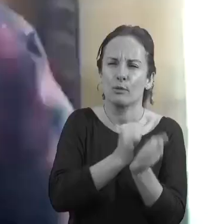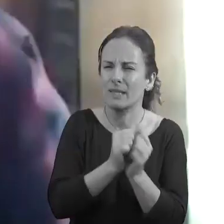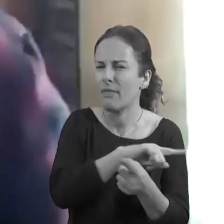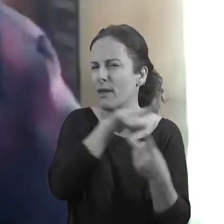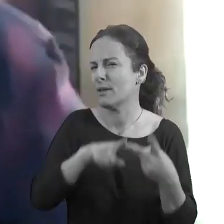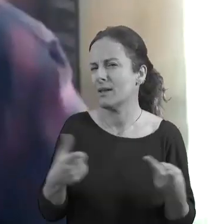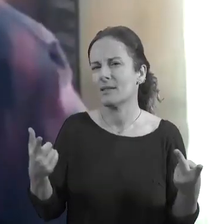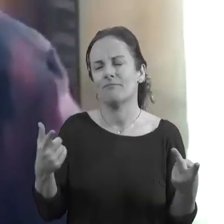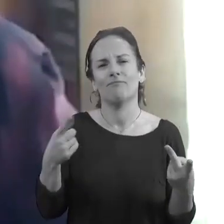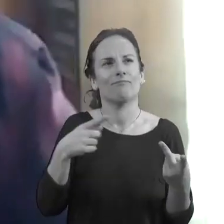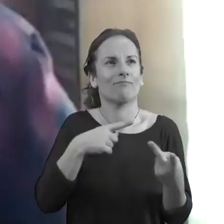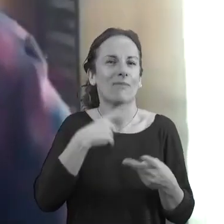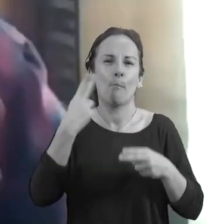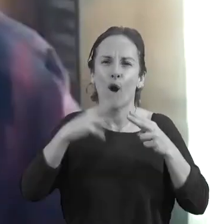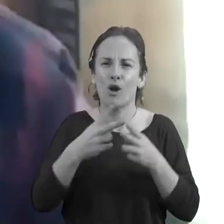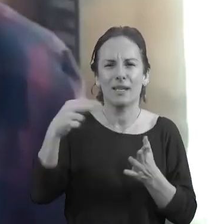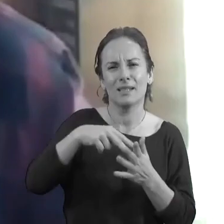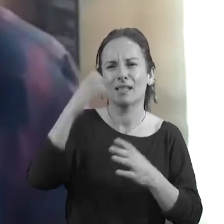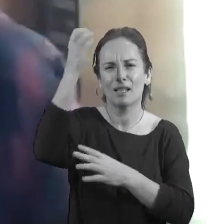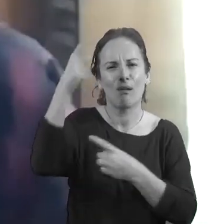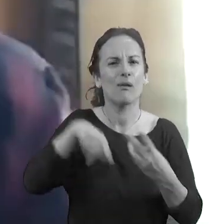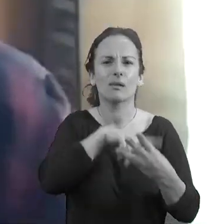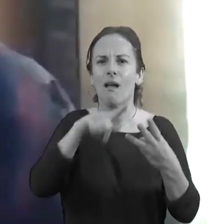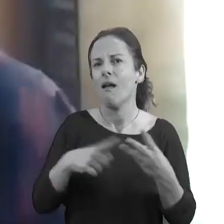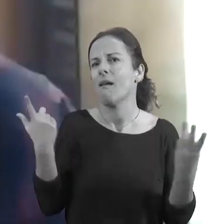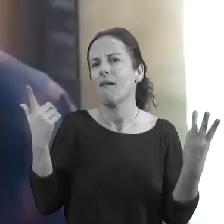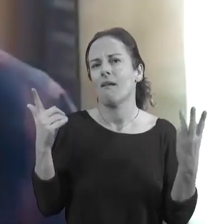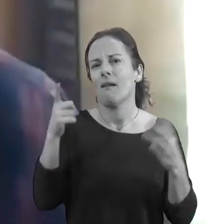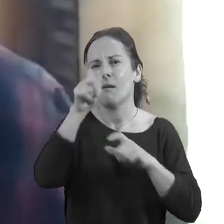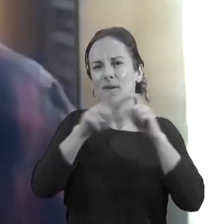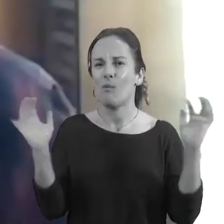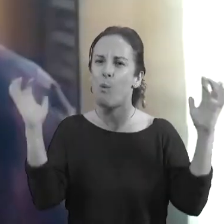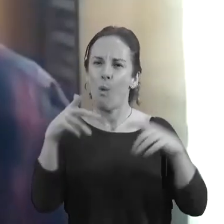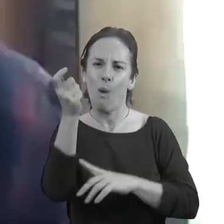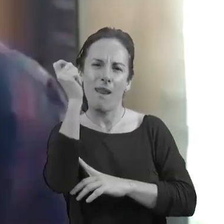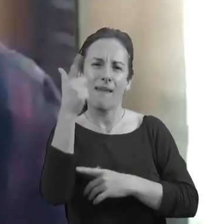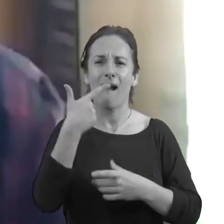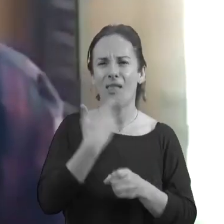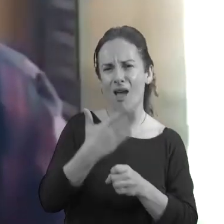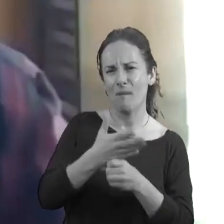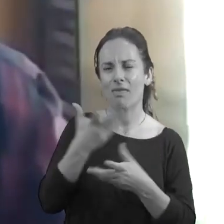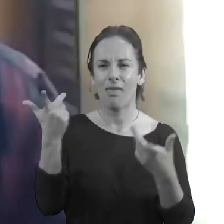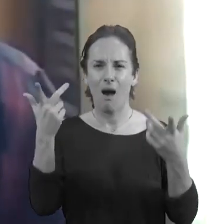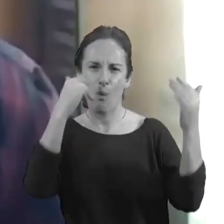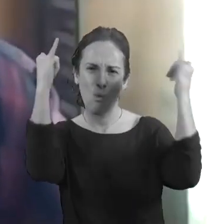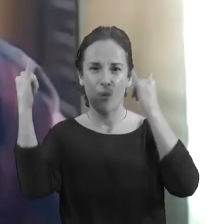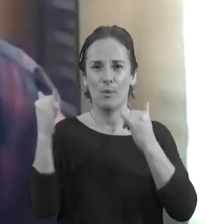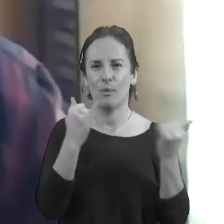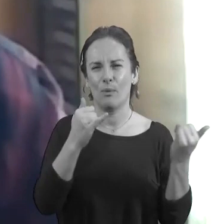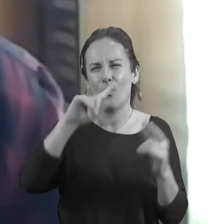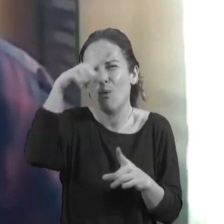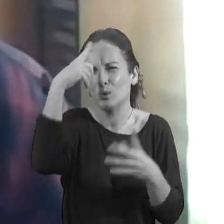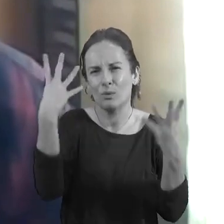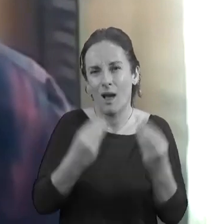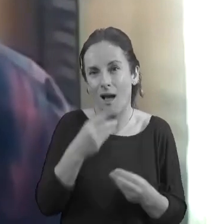políticos, la gente se encuentra, liga, se toma una cerveza, o sea, para nosotras estos espacios son realmente súper valiosos, ¿no? Y